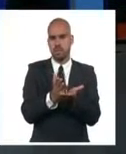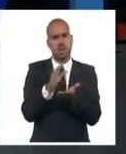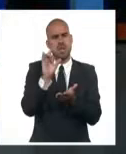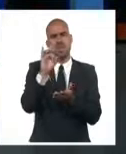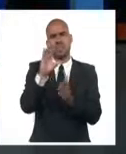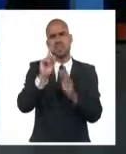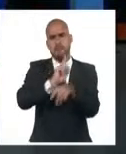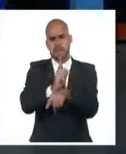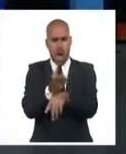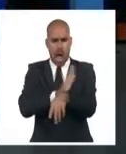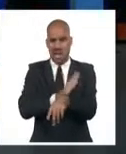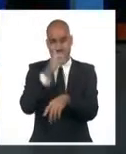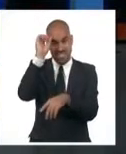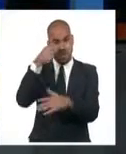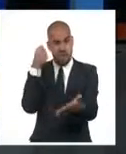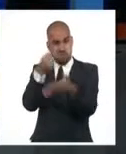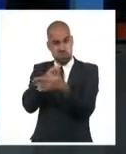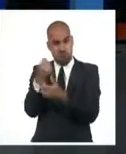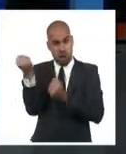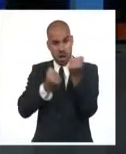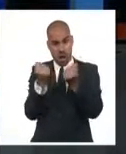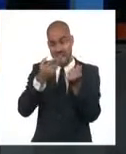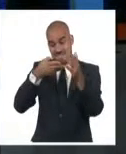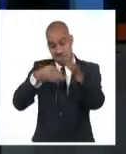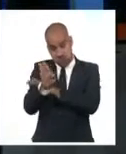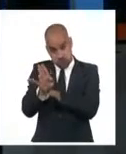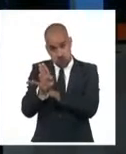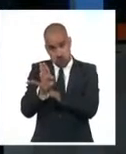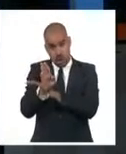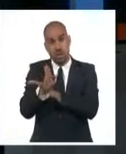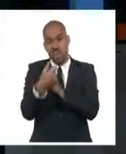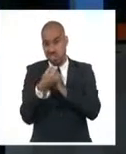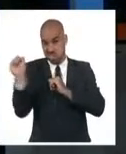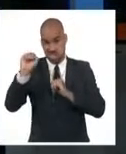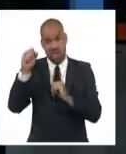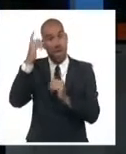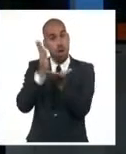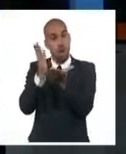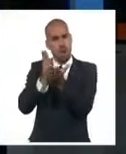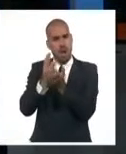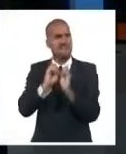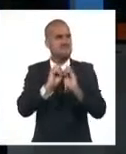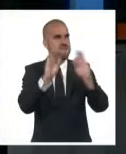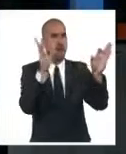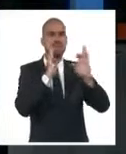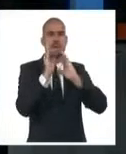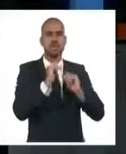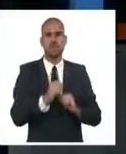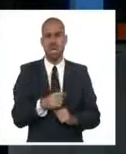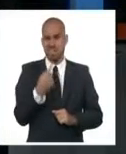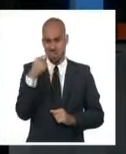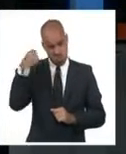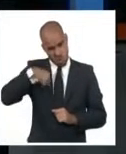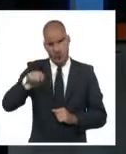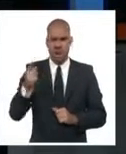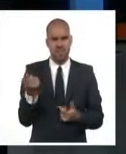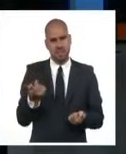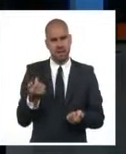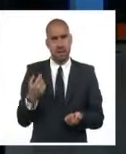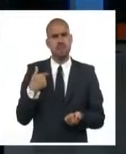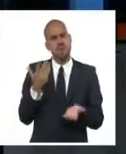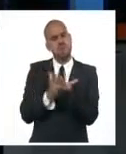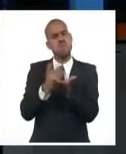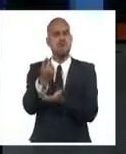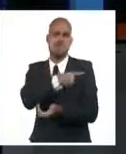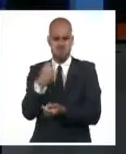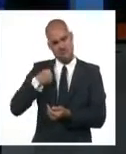de chocar su vehículo e irrumpir en el colegio, Ramos escribía una última publicación: "Voy a disparar en una escuela